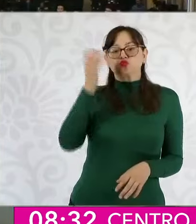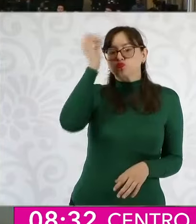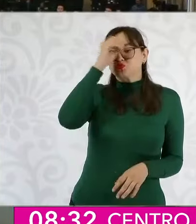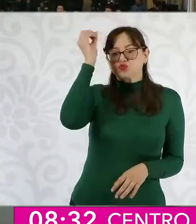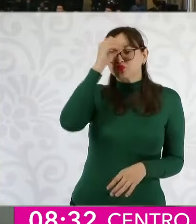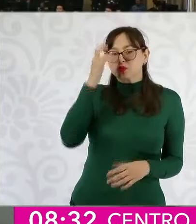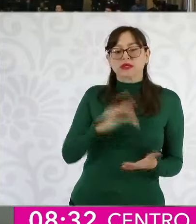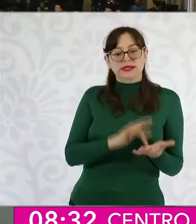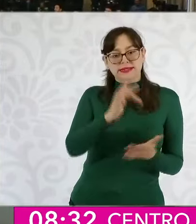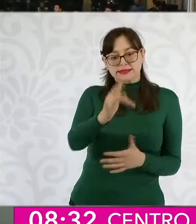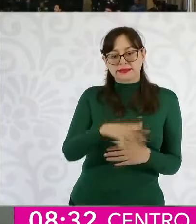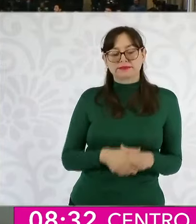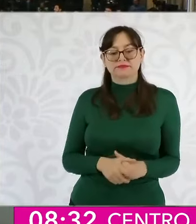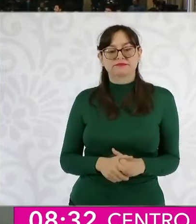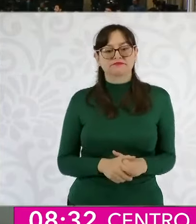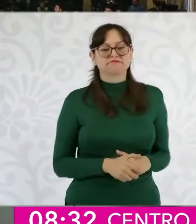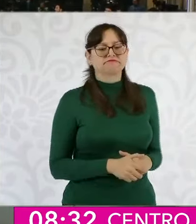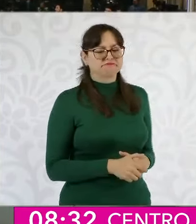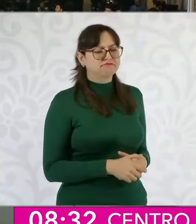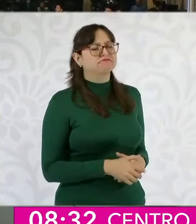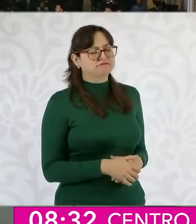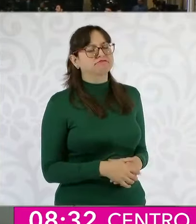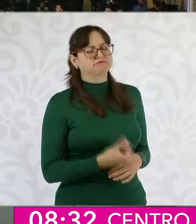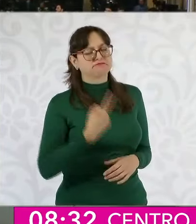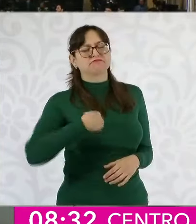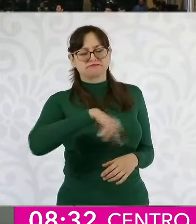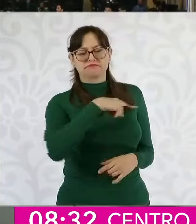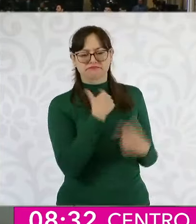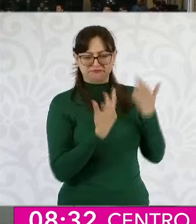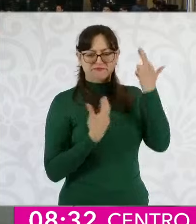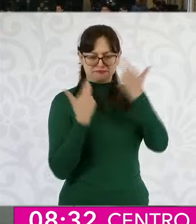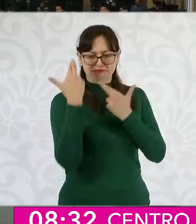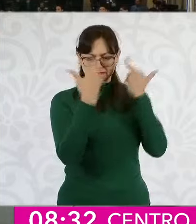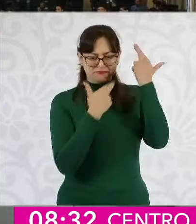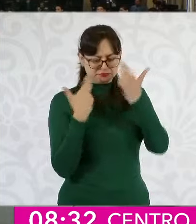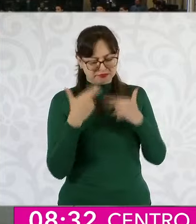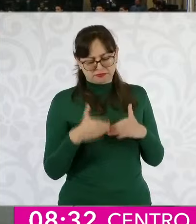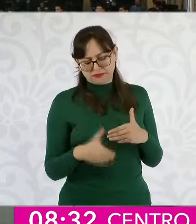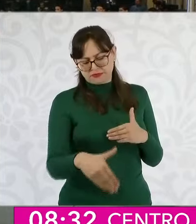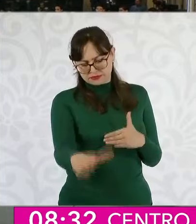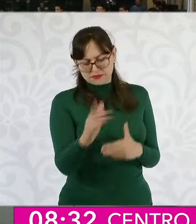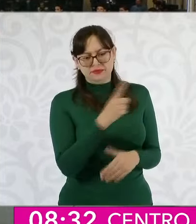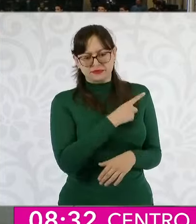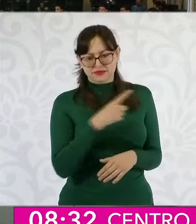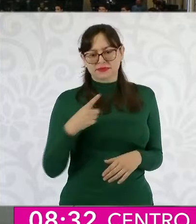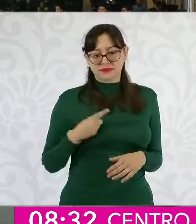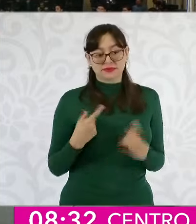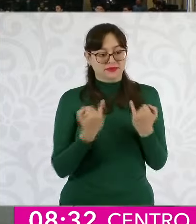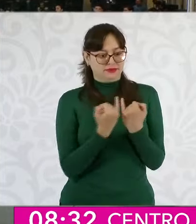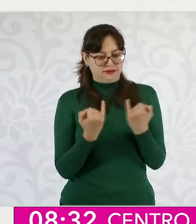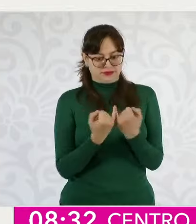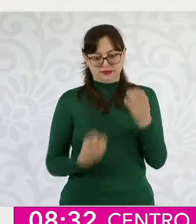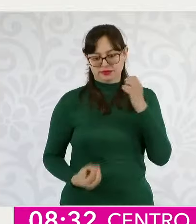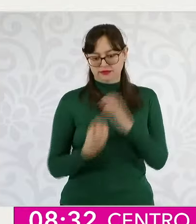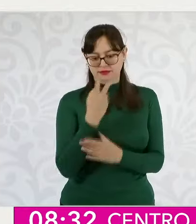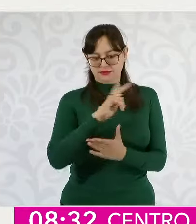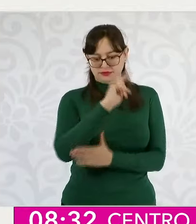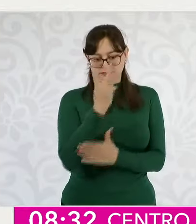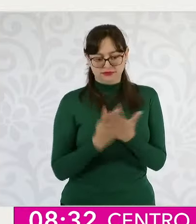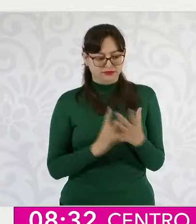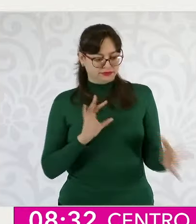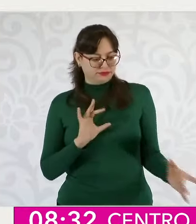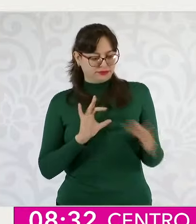respecto? Gracias, sí, le agradezco mucho la respuesta. La revisamos y la revisamos en función también de este programa integral que estamos